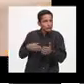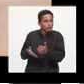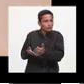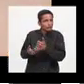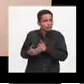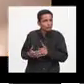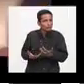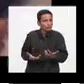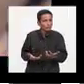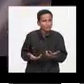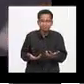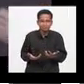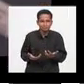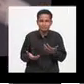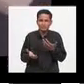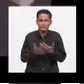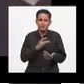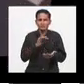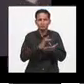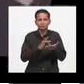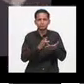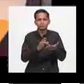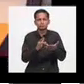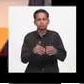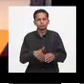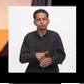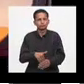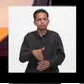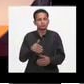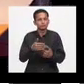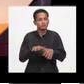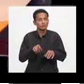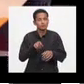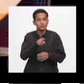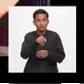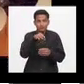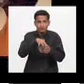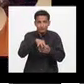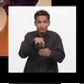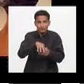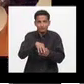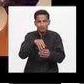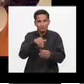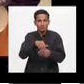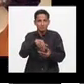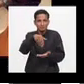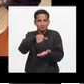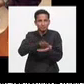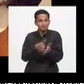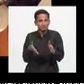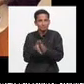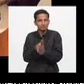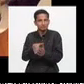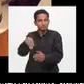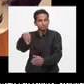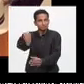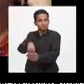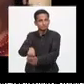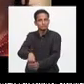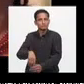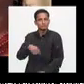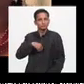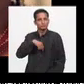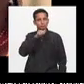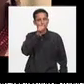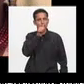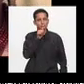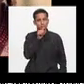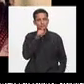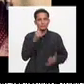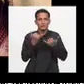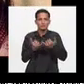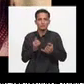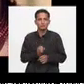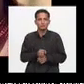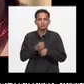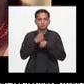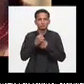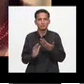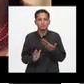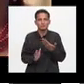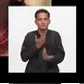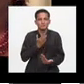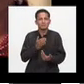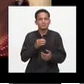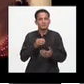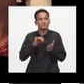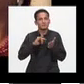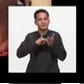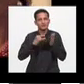la máquina te da un papel con tu voto así tú mismo lo depositas en la urna y solo yo sé por quien vote ahora Mi voto es electrónico